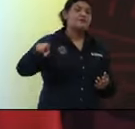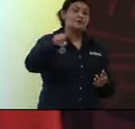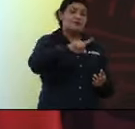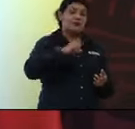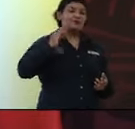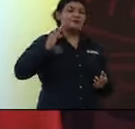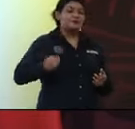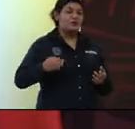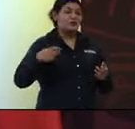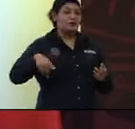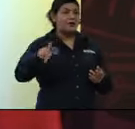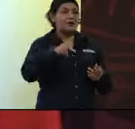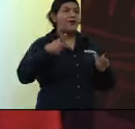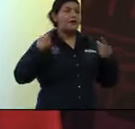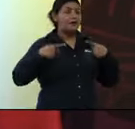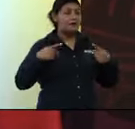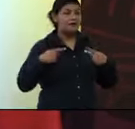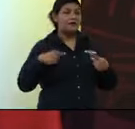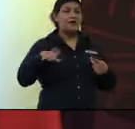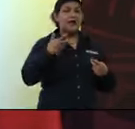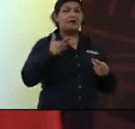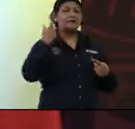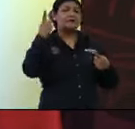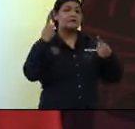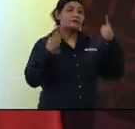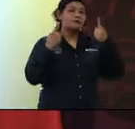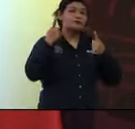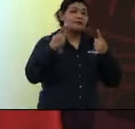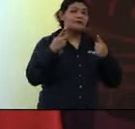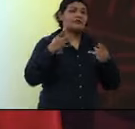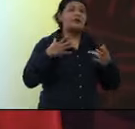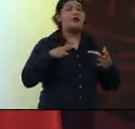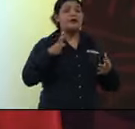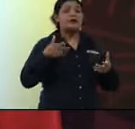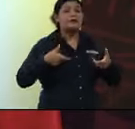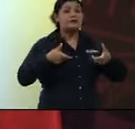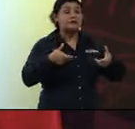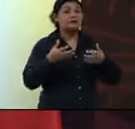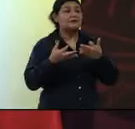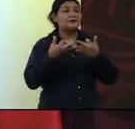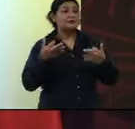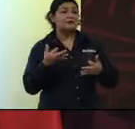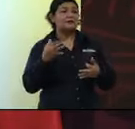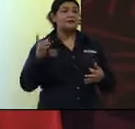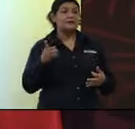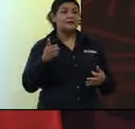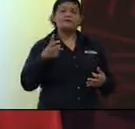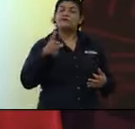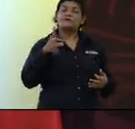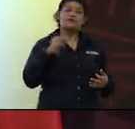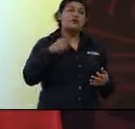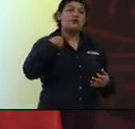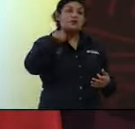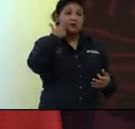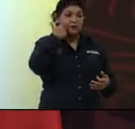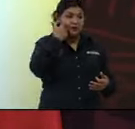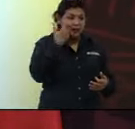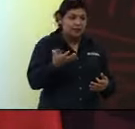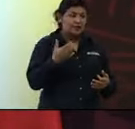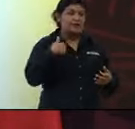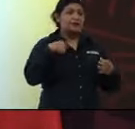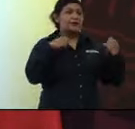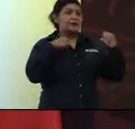no que tengamos ahí alguna duda o que pasa por alguna parcela ejidal, o al contrario, lo que queremos es que las obras que